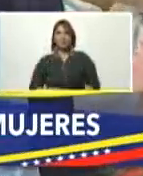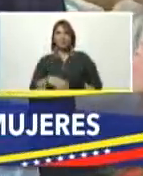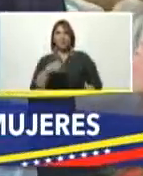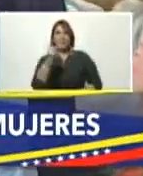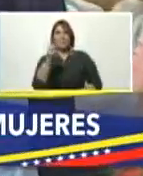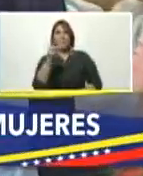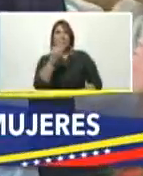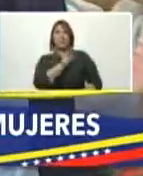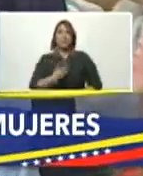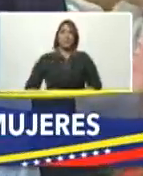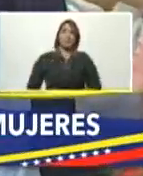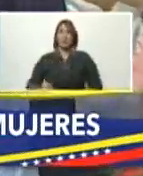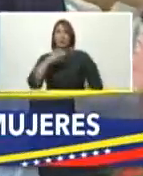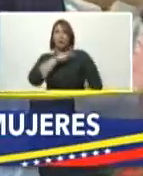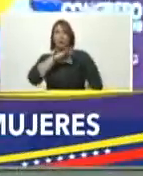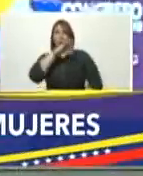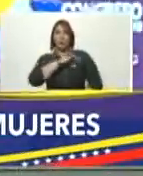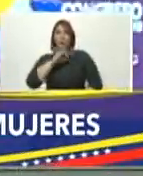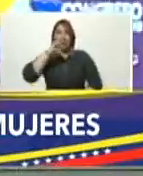de lo social, del socialismo,